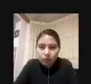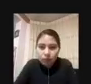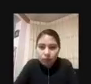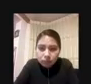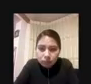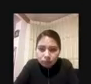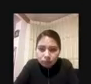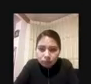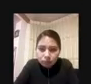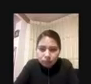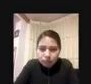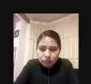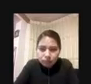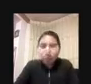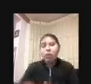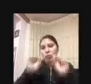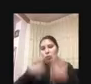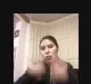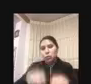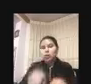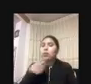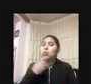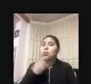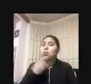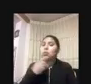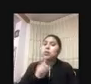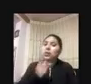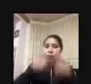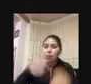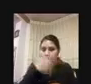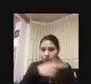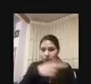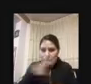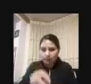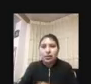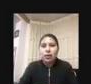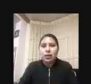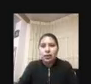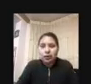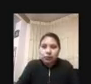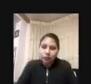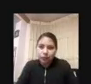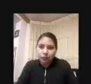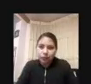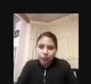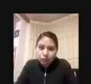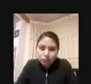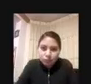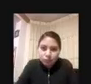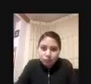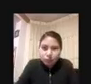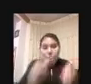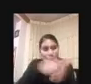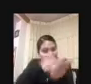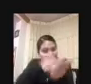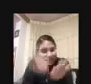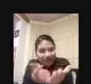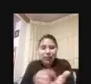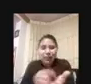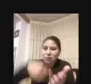Como van viendo acá en la pantalla, entonces se va enseñando también aquí los trazos, ¿no? Los trazos verticales,